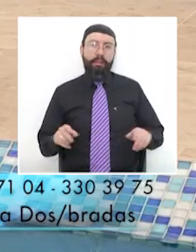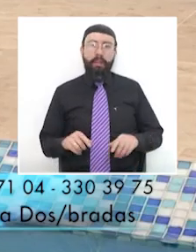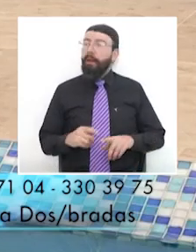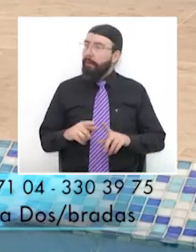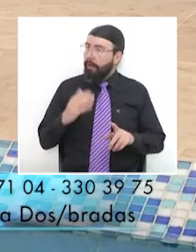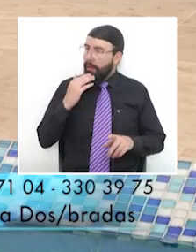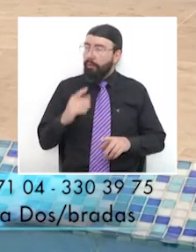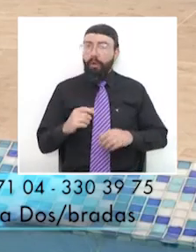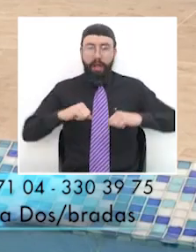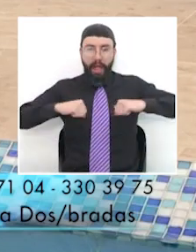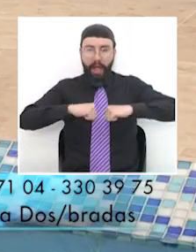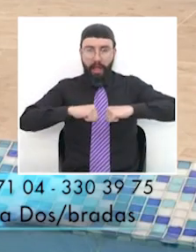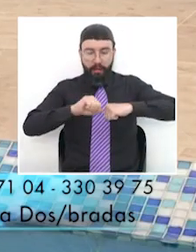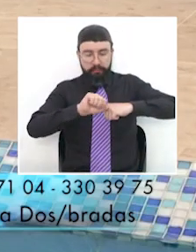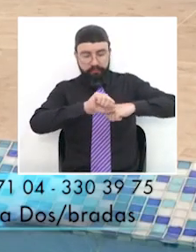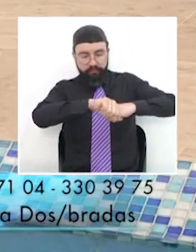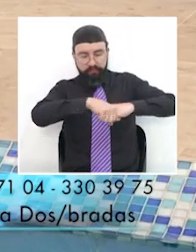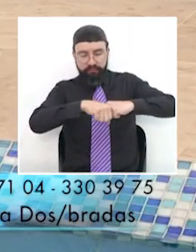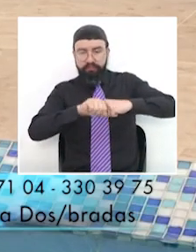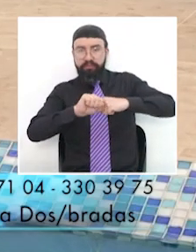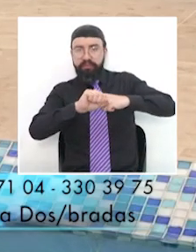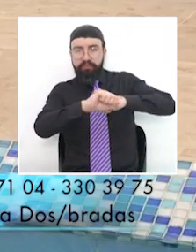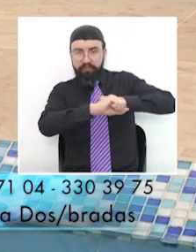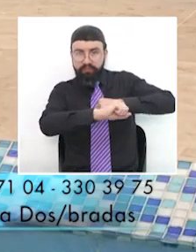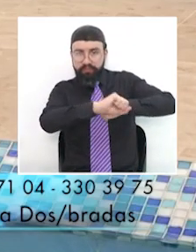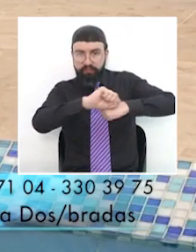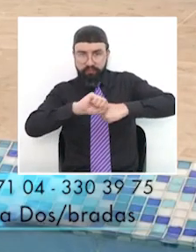articulaciones, por ejemplo. Claro, sí, de articulaciones se pueden